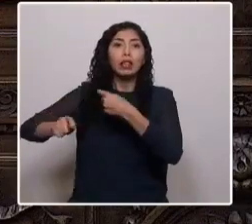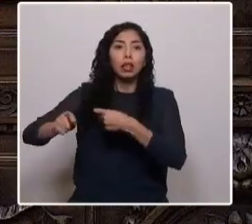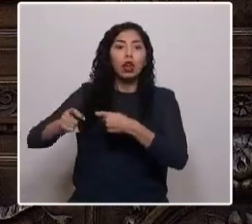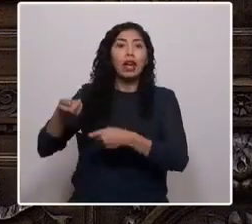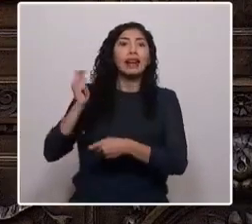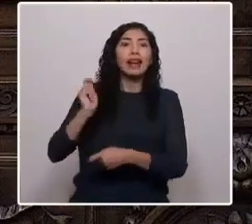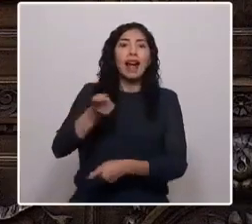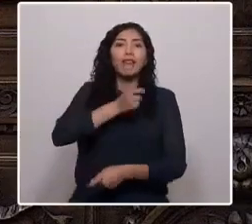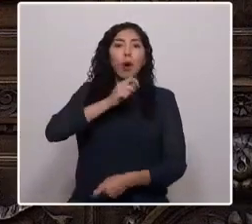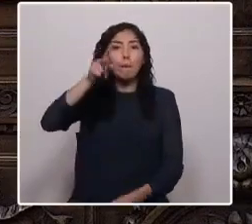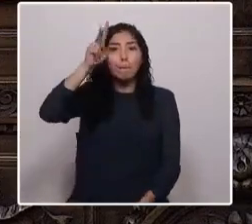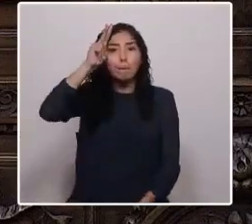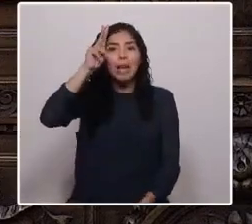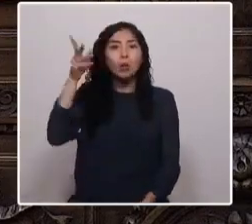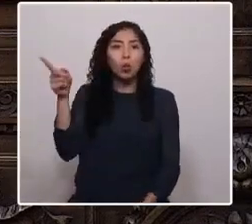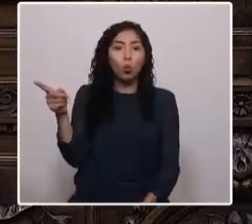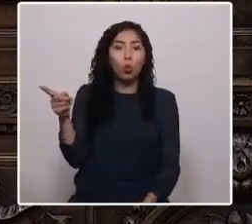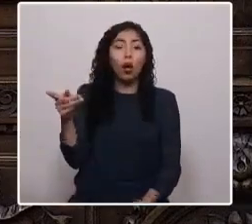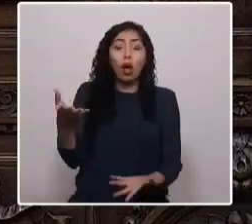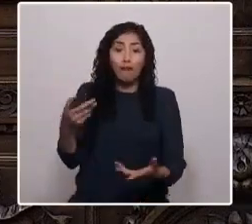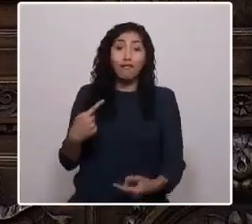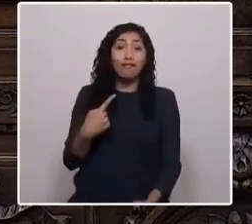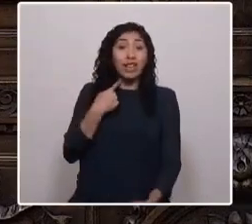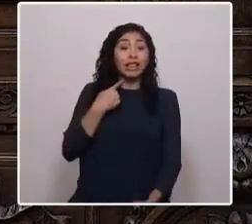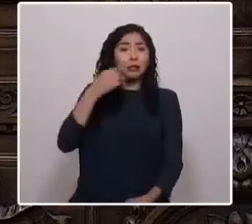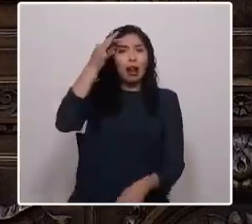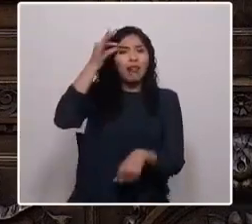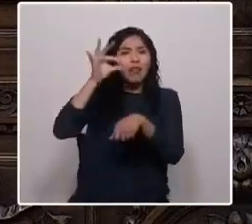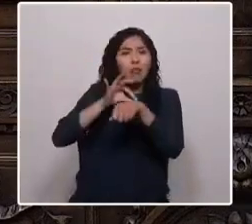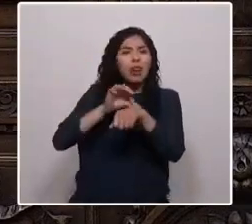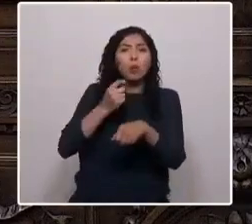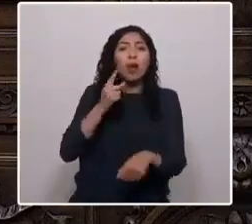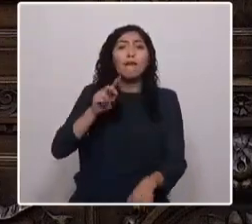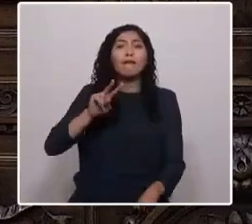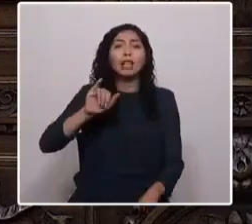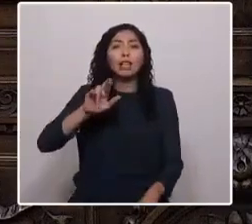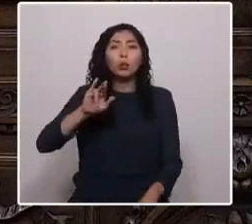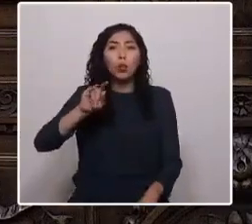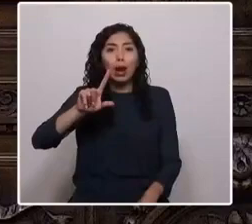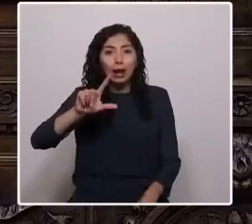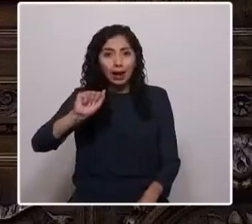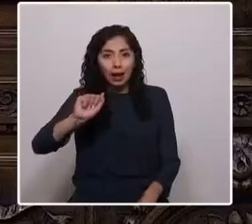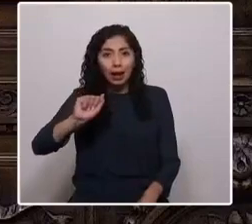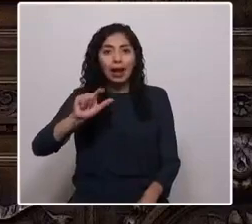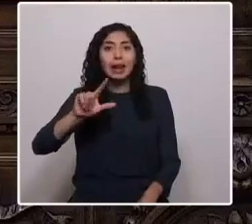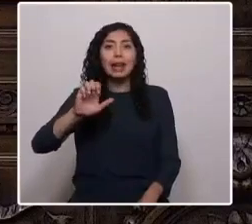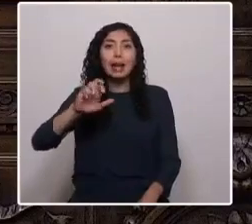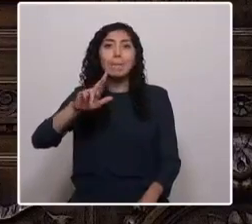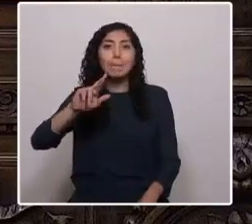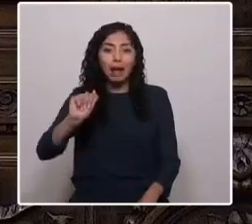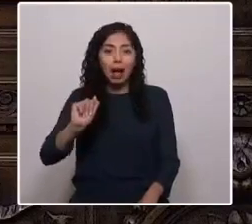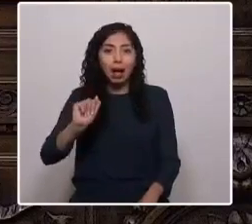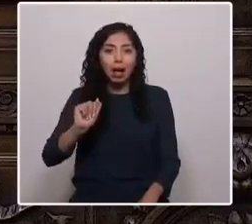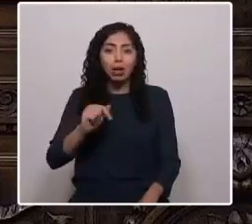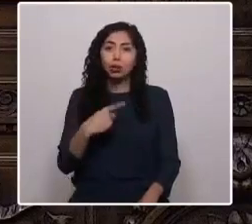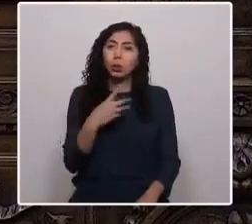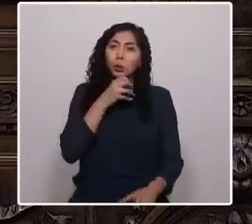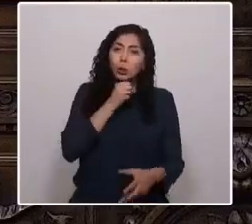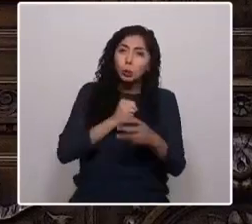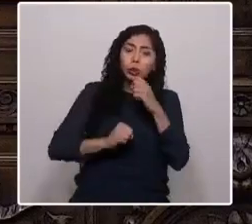fuimos víctimas de enfermedades como la viruela y la lepra soportamos hambrunas